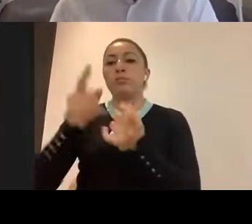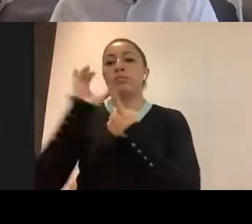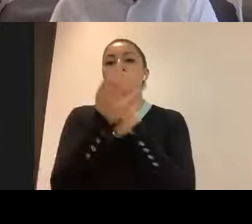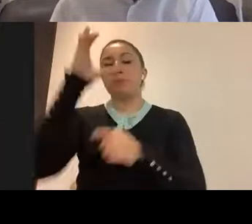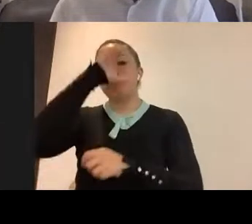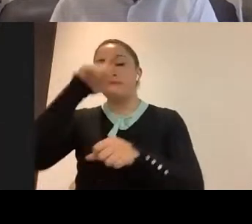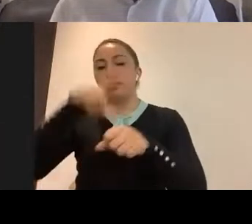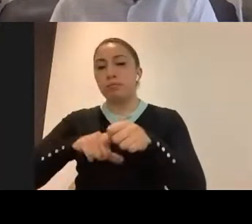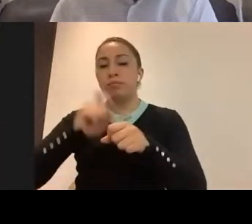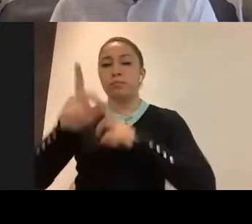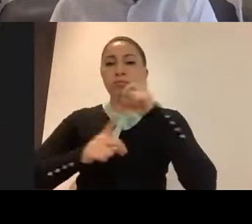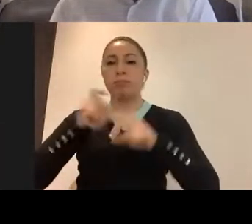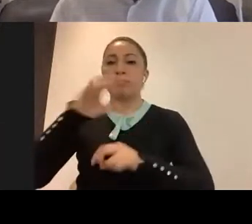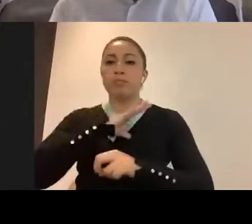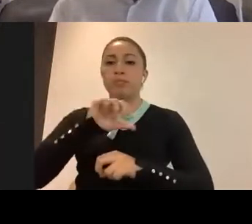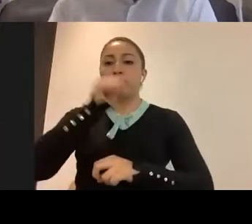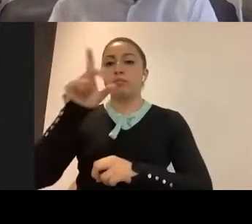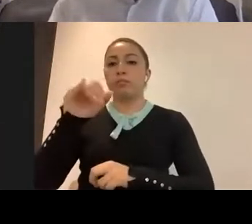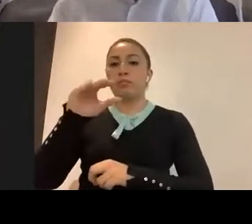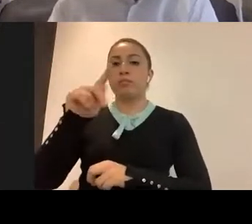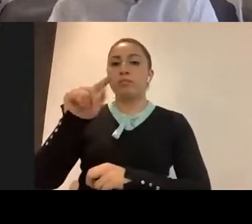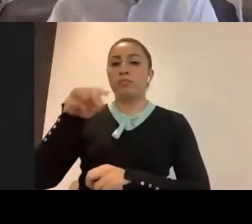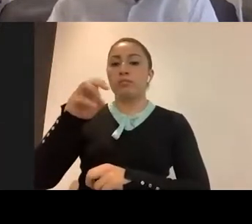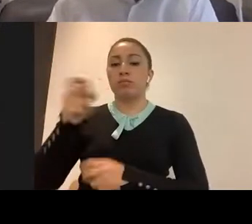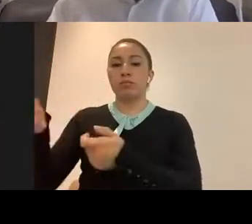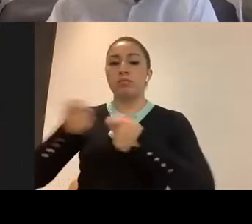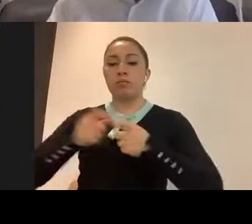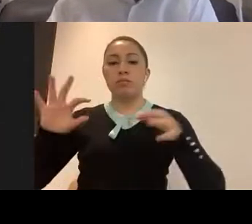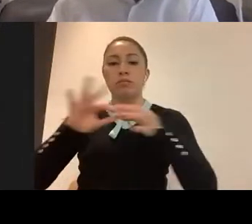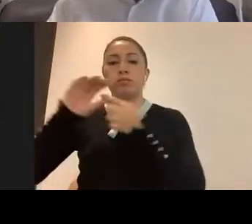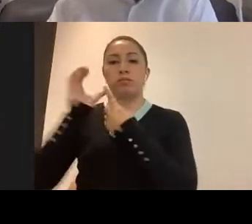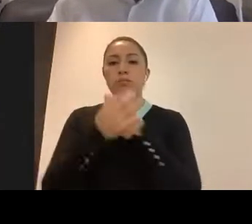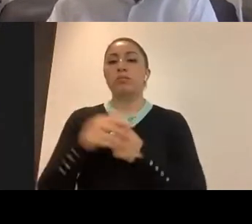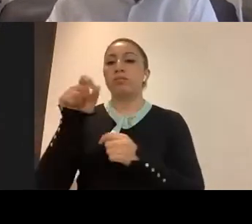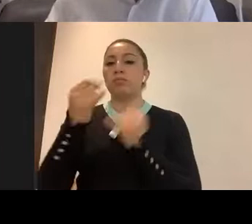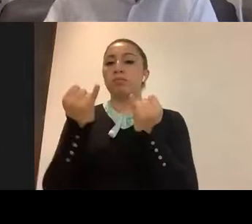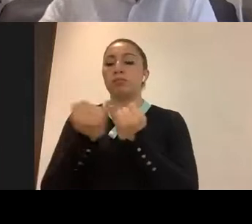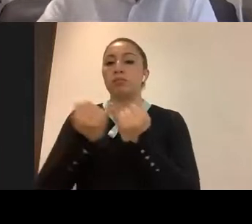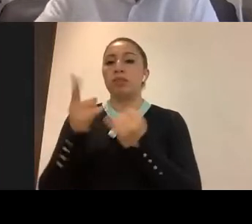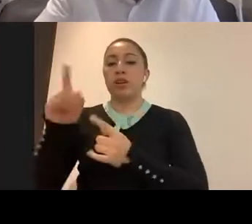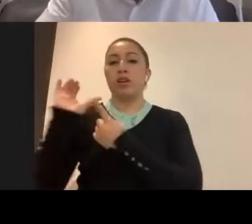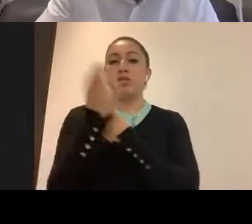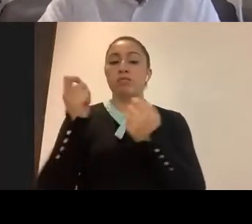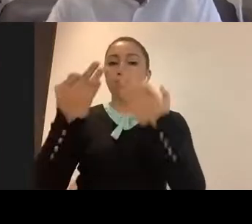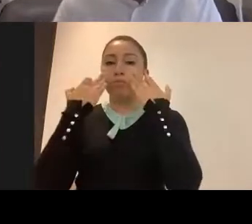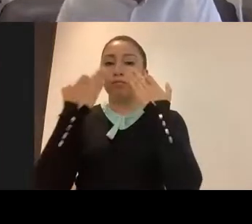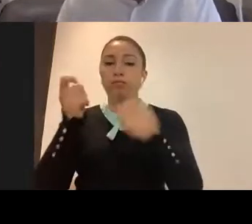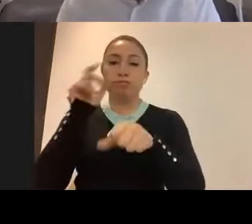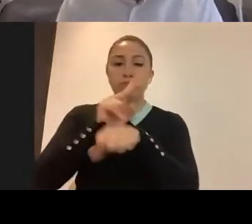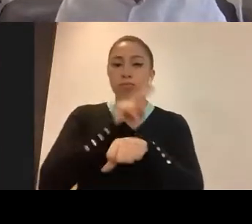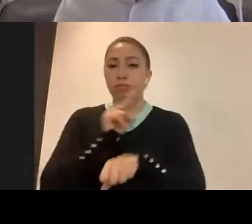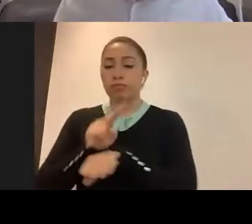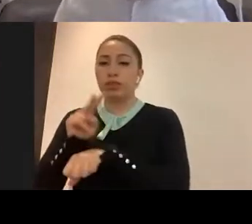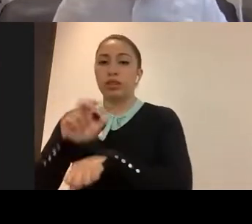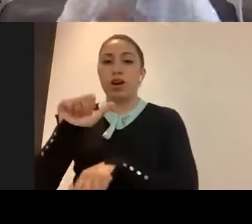de un dictamen de Comisiones Unidas. También un oficio de la Comisión de Rendición de Cuentas y Vigilancia de la